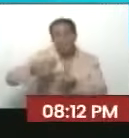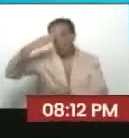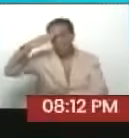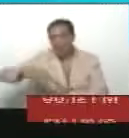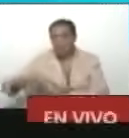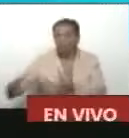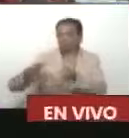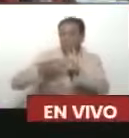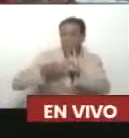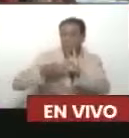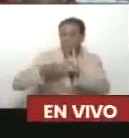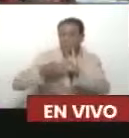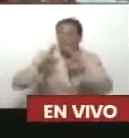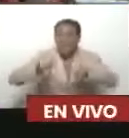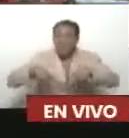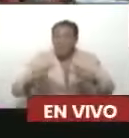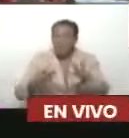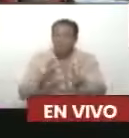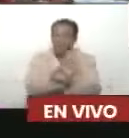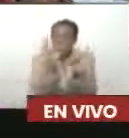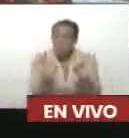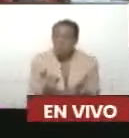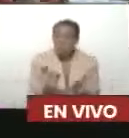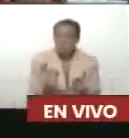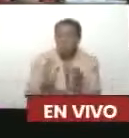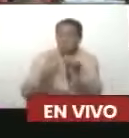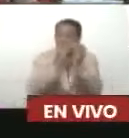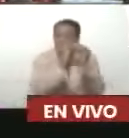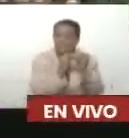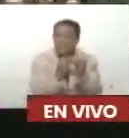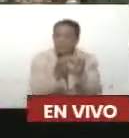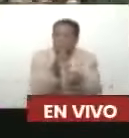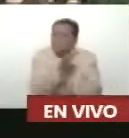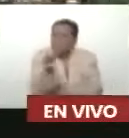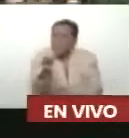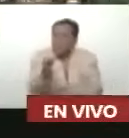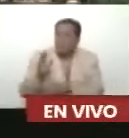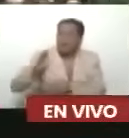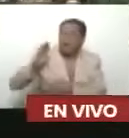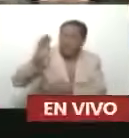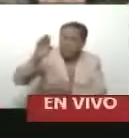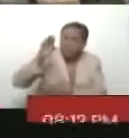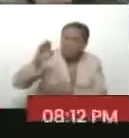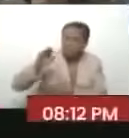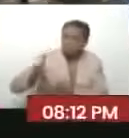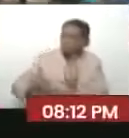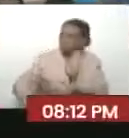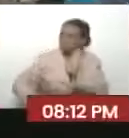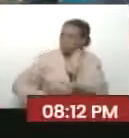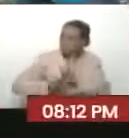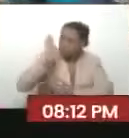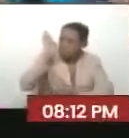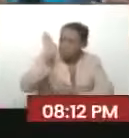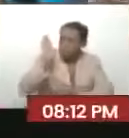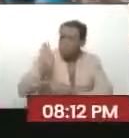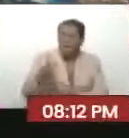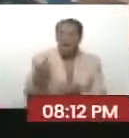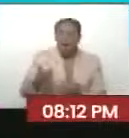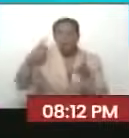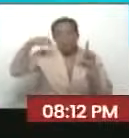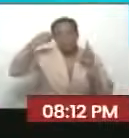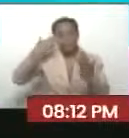el milagro de la nueva época que hay que mejorar, perfeccionar y seguir reimpulsando adelante. Vamos a ver el